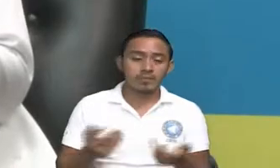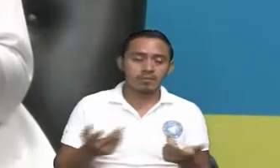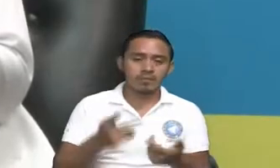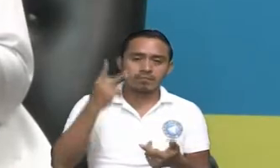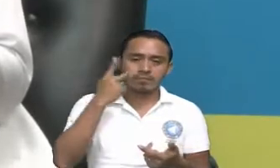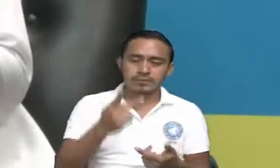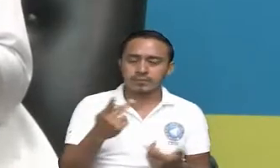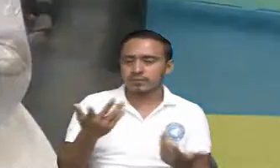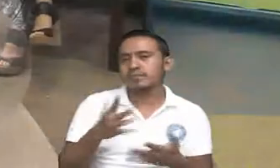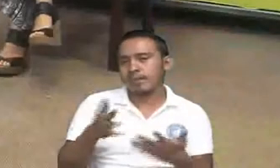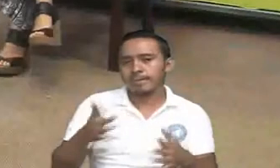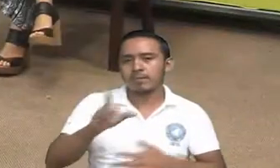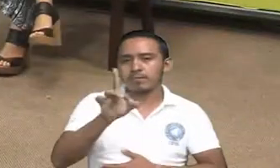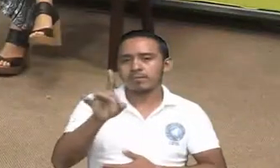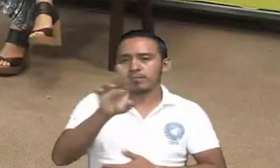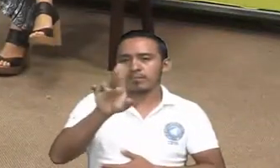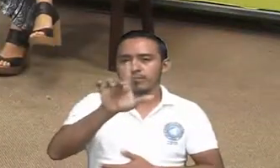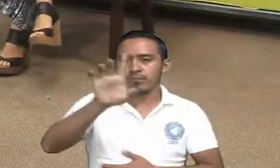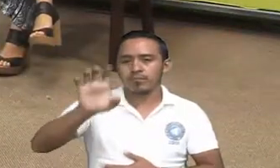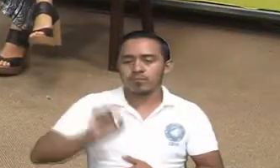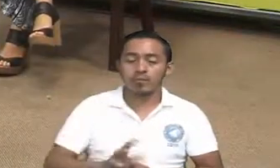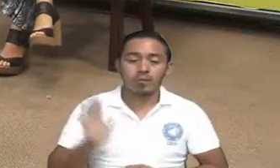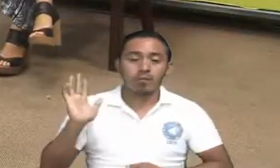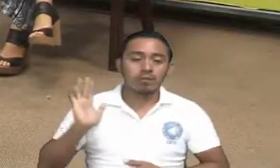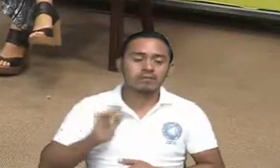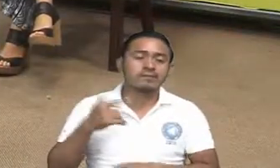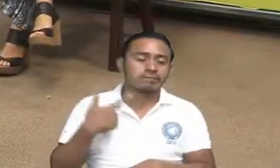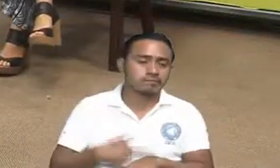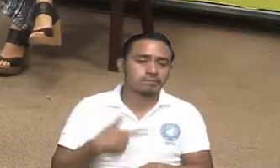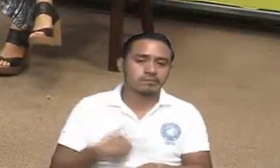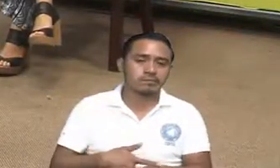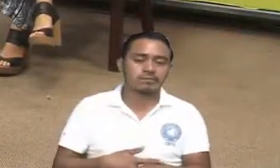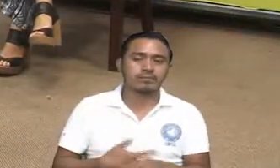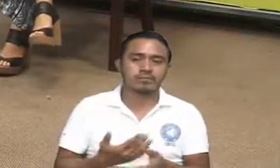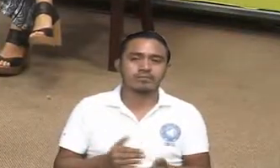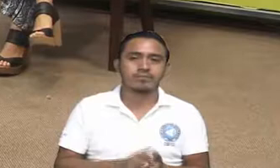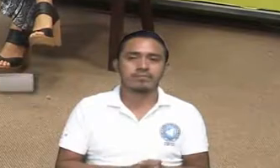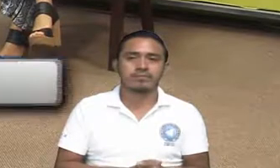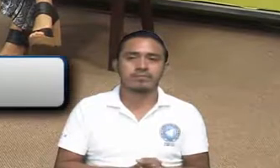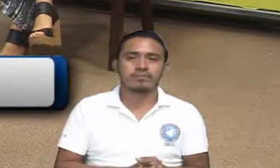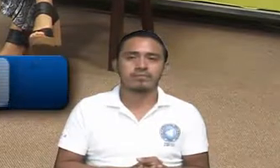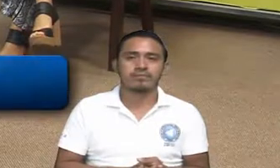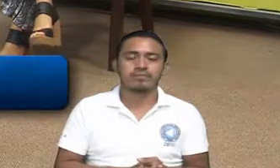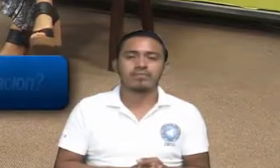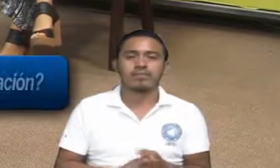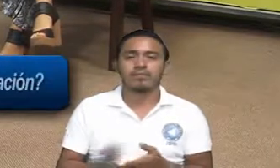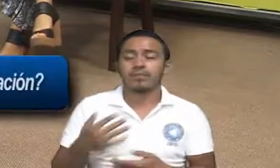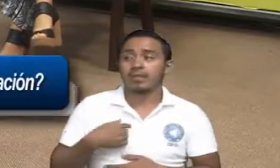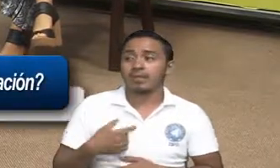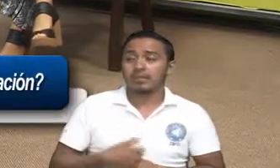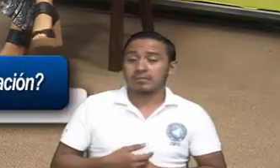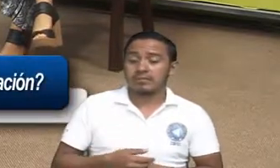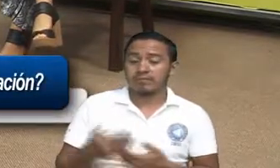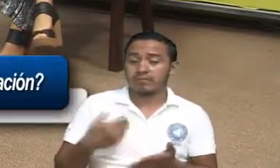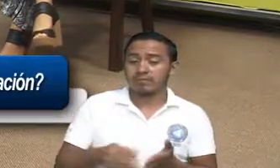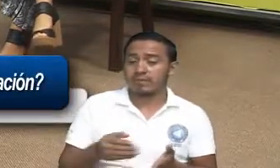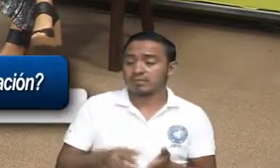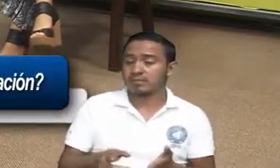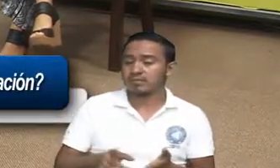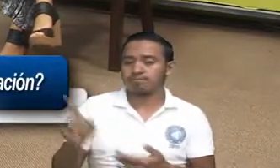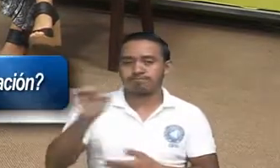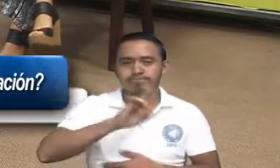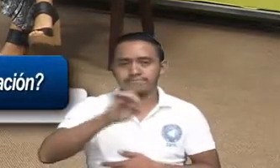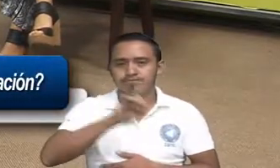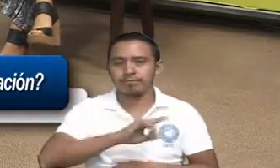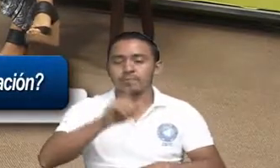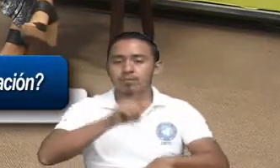como un duelo. Entonces lleva su tiempo, no es cuestión de que voy a un clavo, saco otro clavo, dice la gente, no, lleva